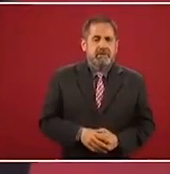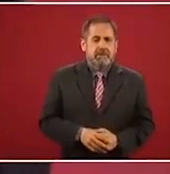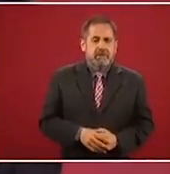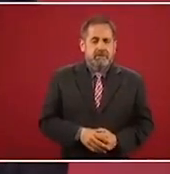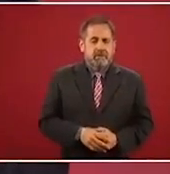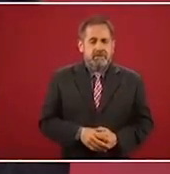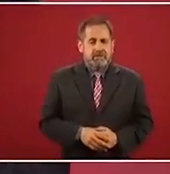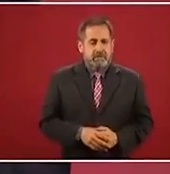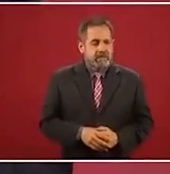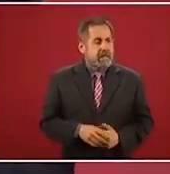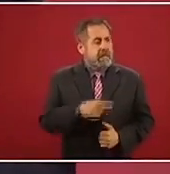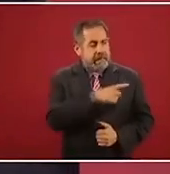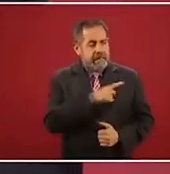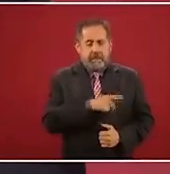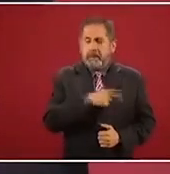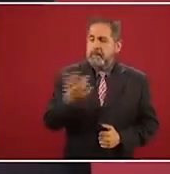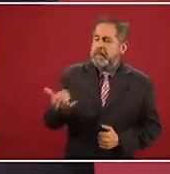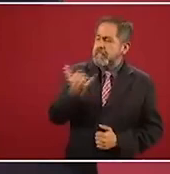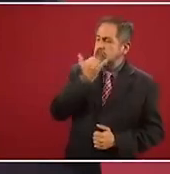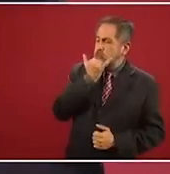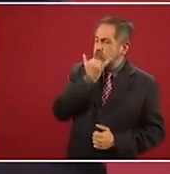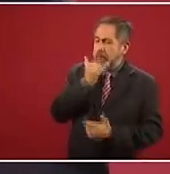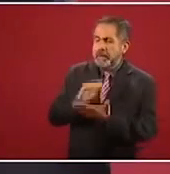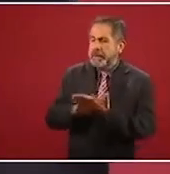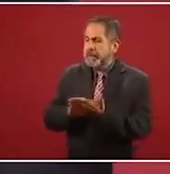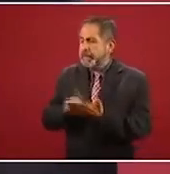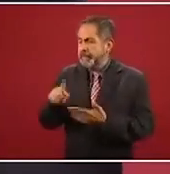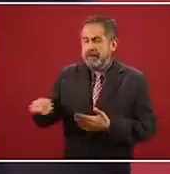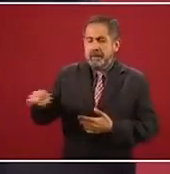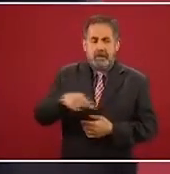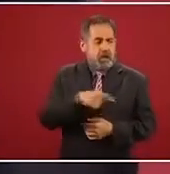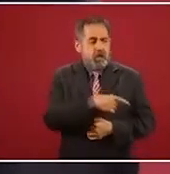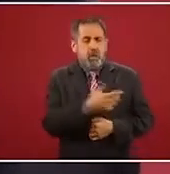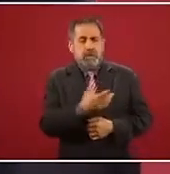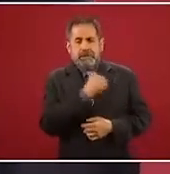el ofrecer disculpas. No lo hacen